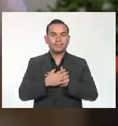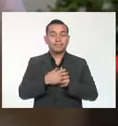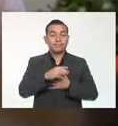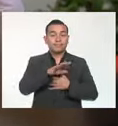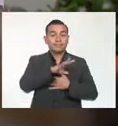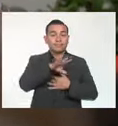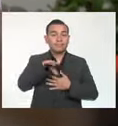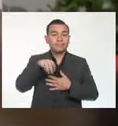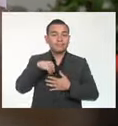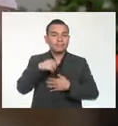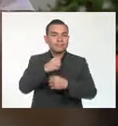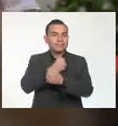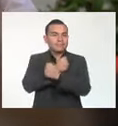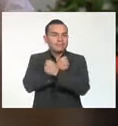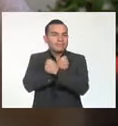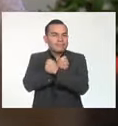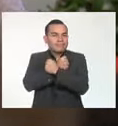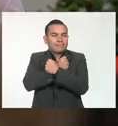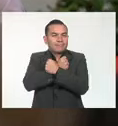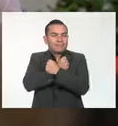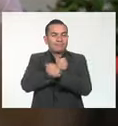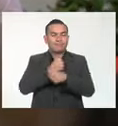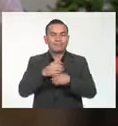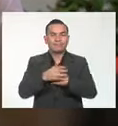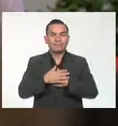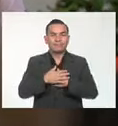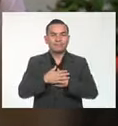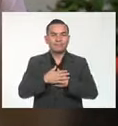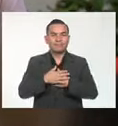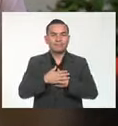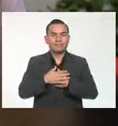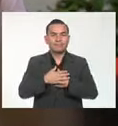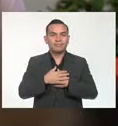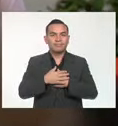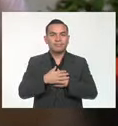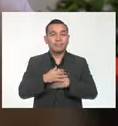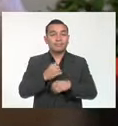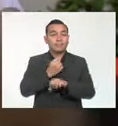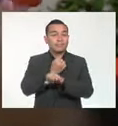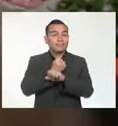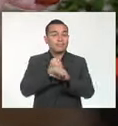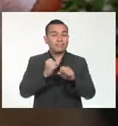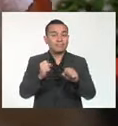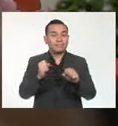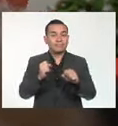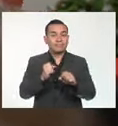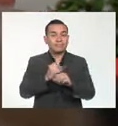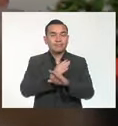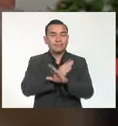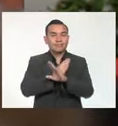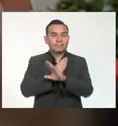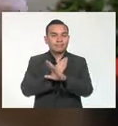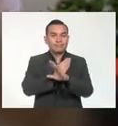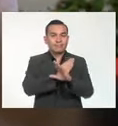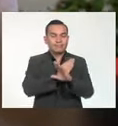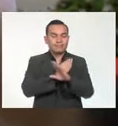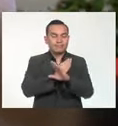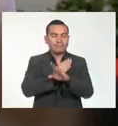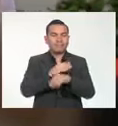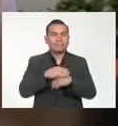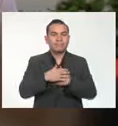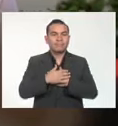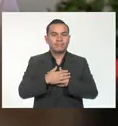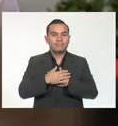La familia que amamos. La familia que amamos. La libertad que nos defiende.